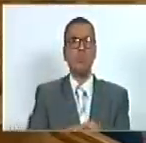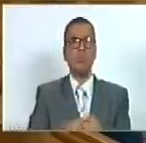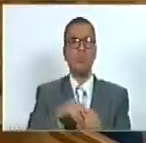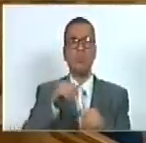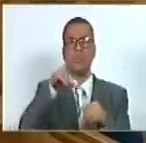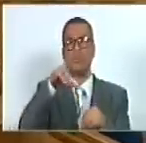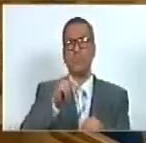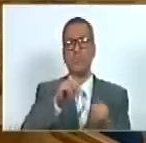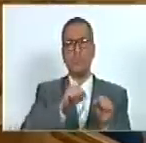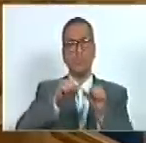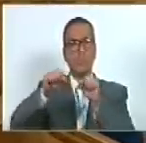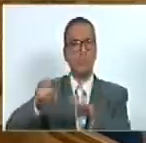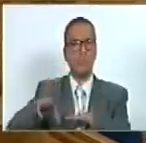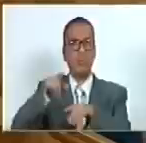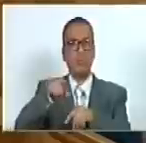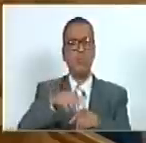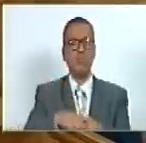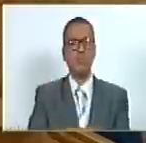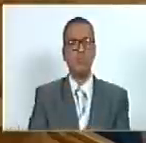no renuncia